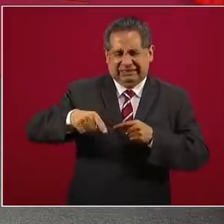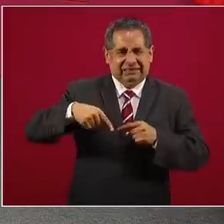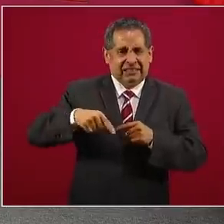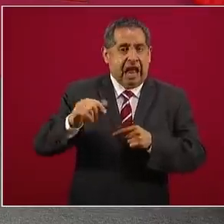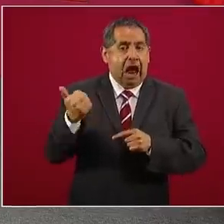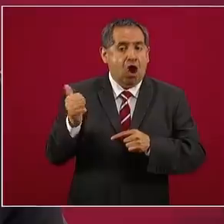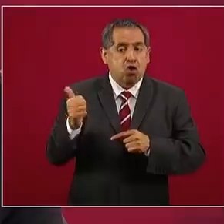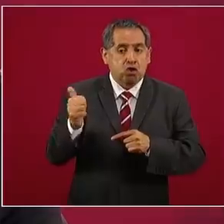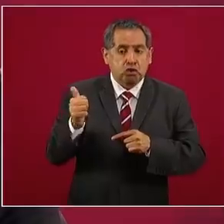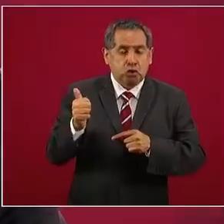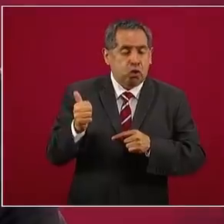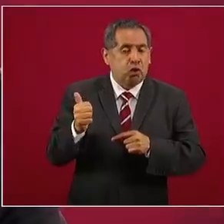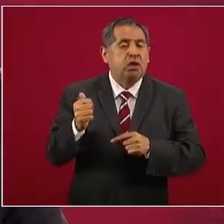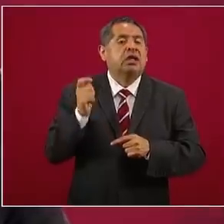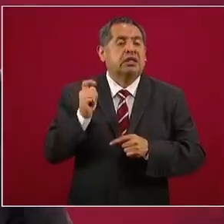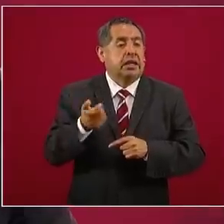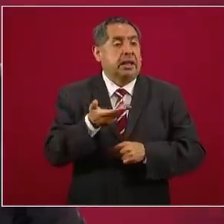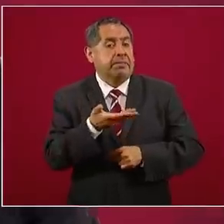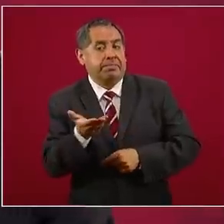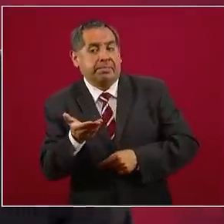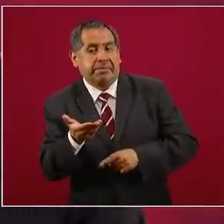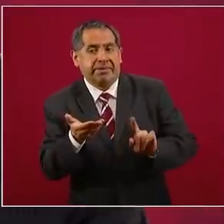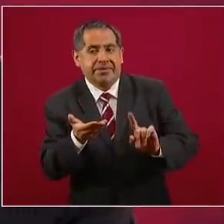de agosto hemos